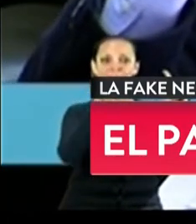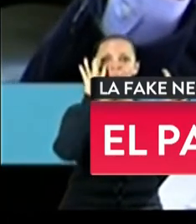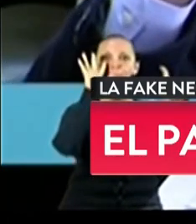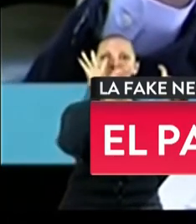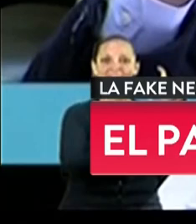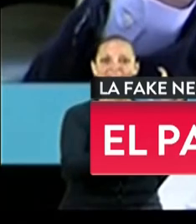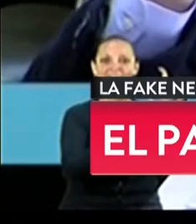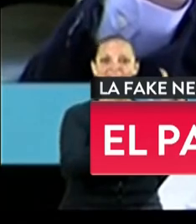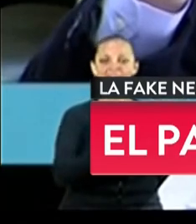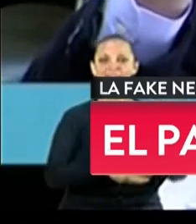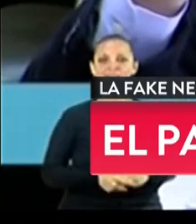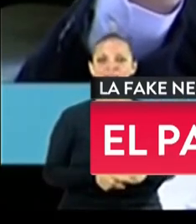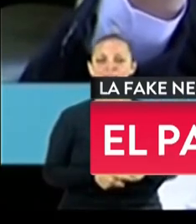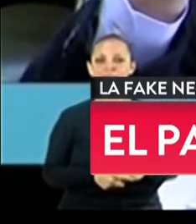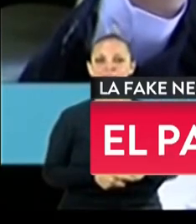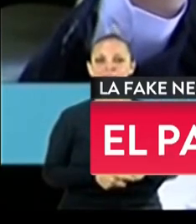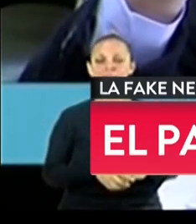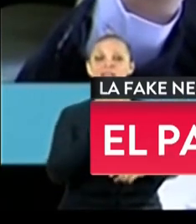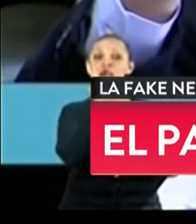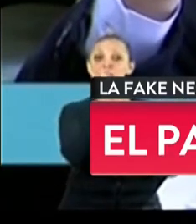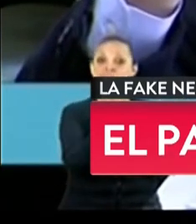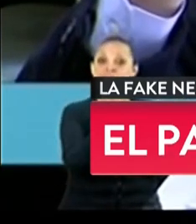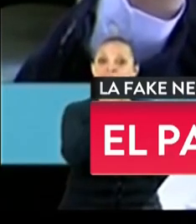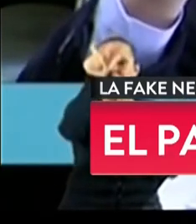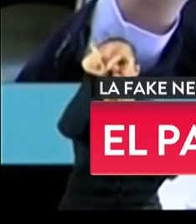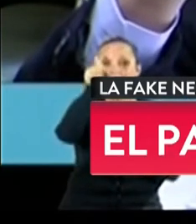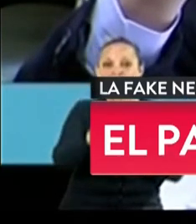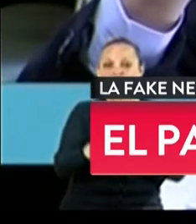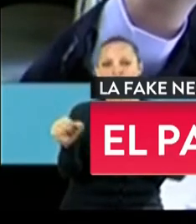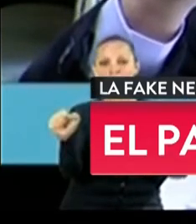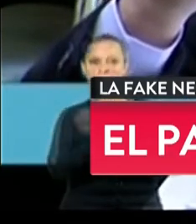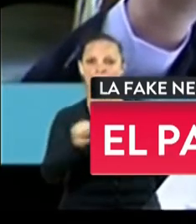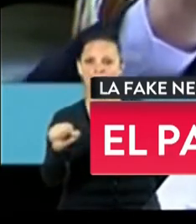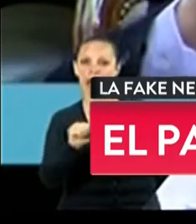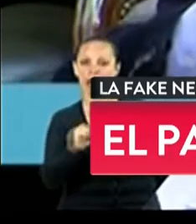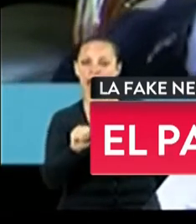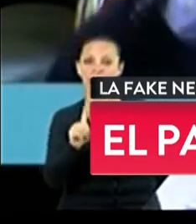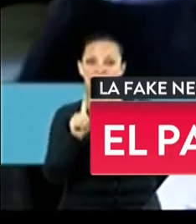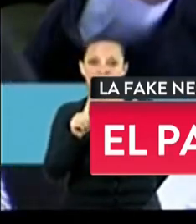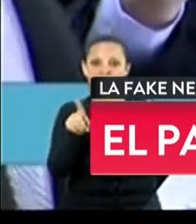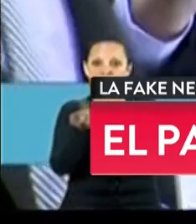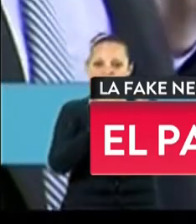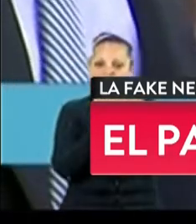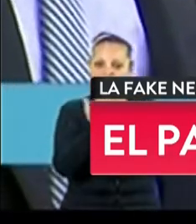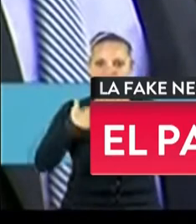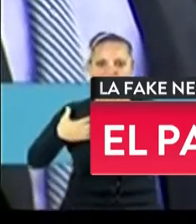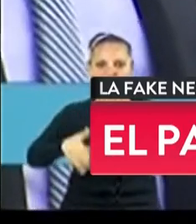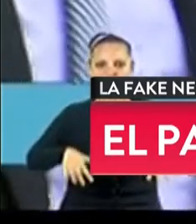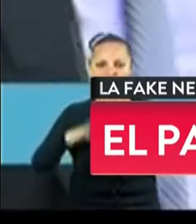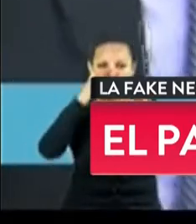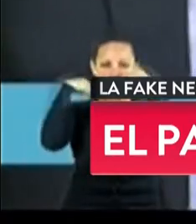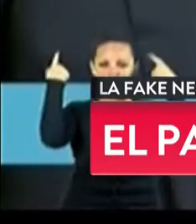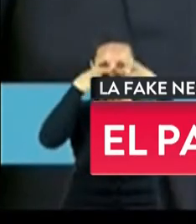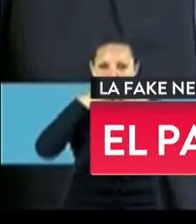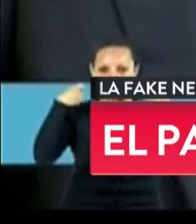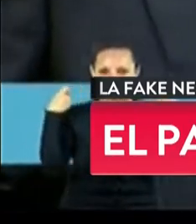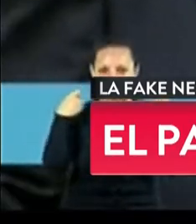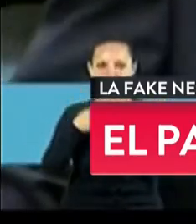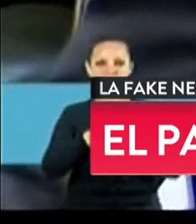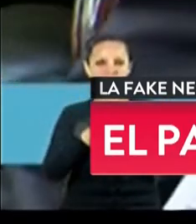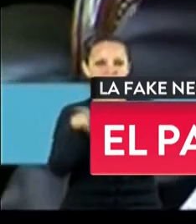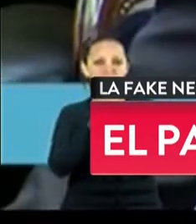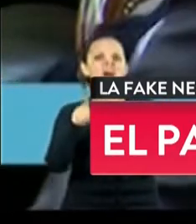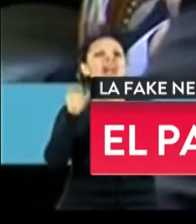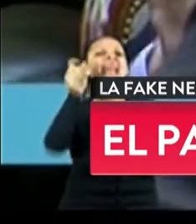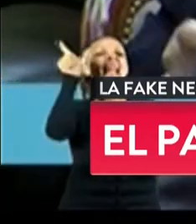desmanes con estos 6 que estaban vestidos igual, tapados, con capuchas, etc. ¿Quién es este señor?